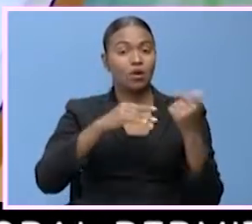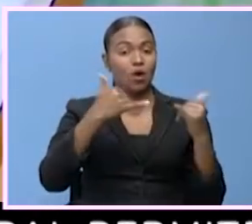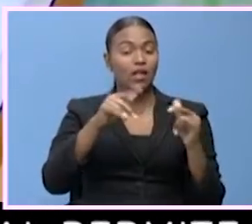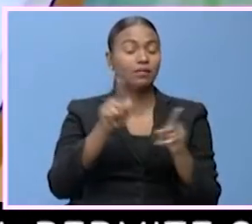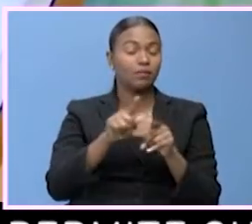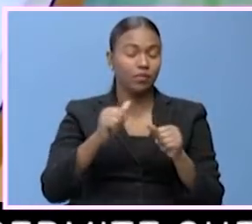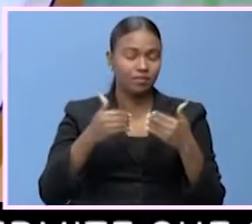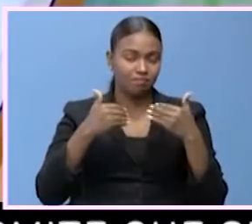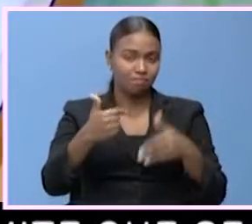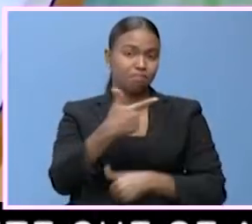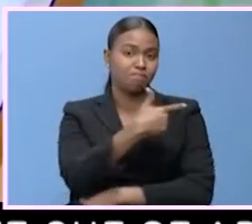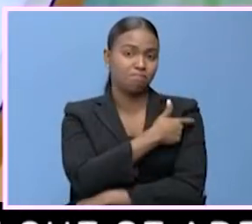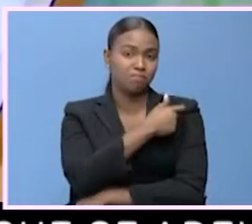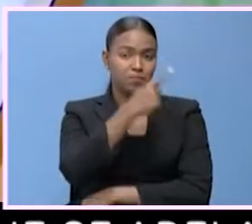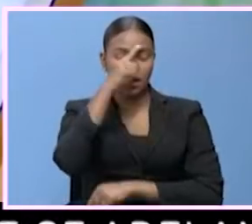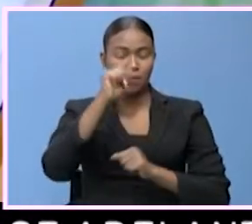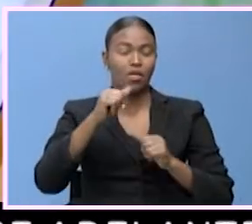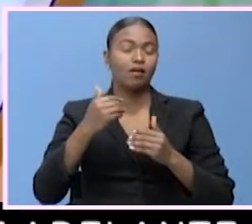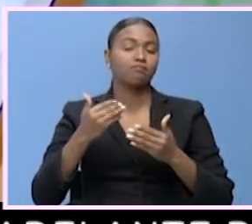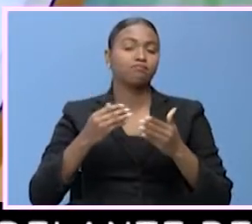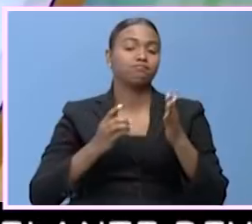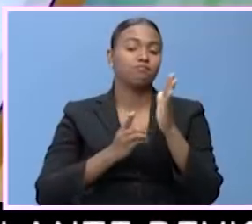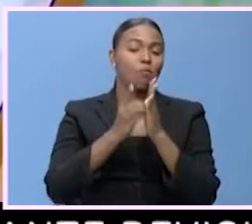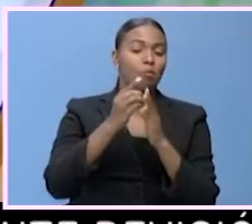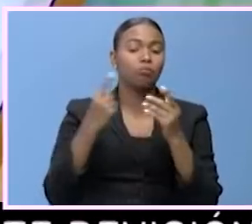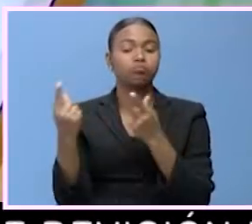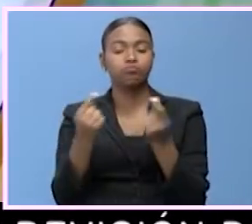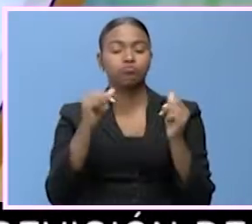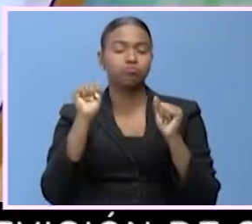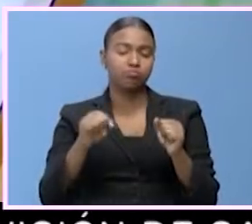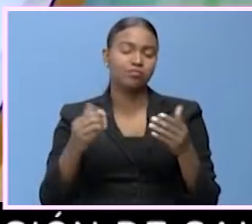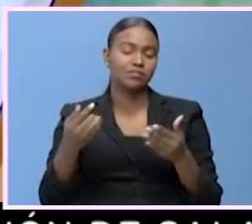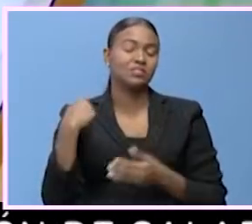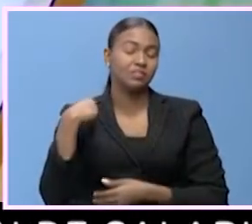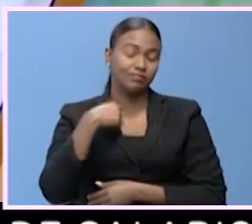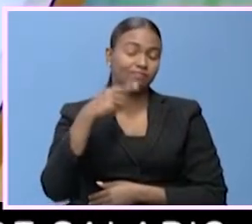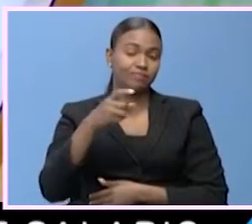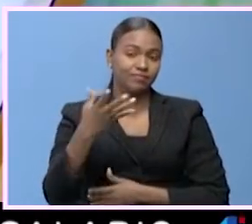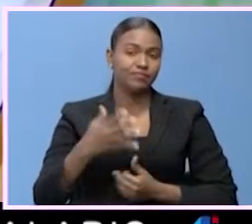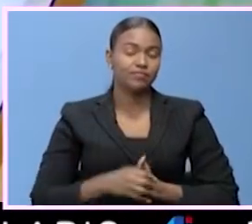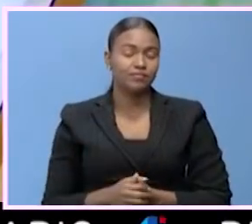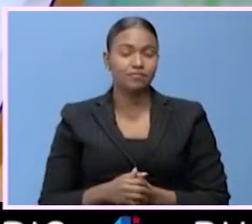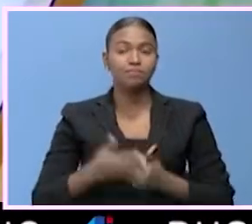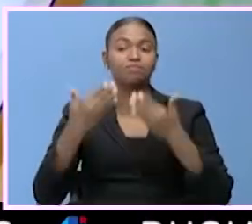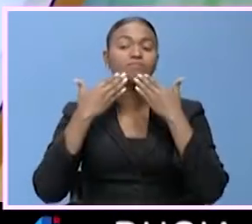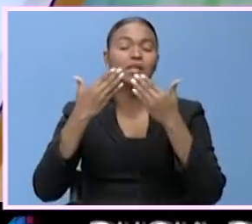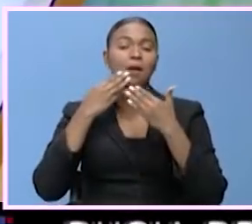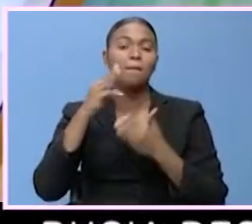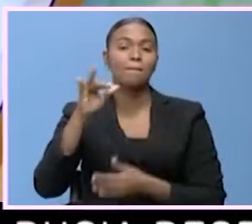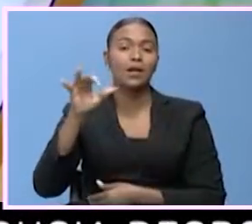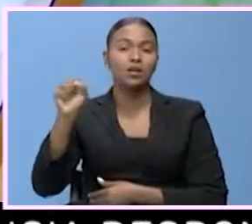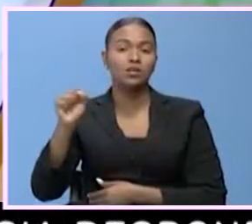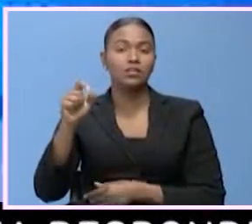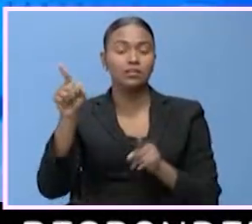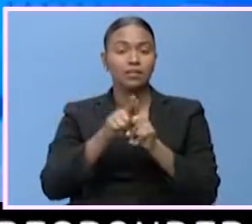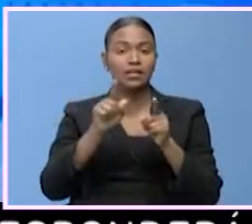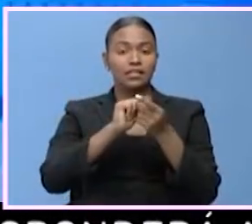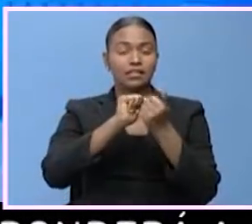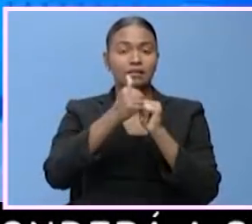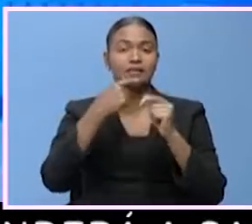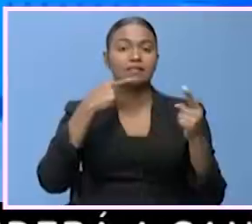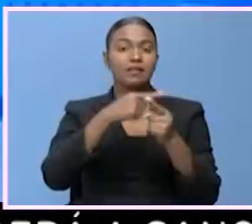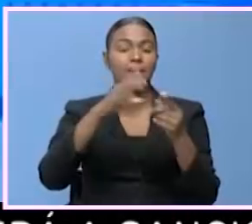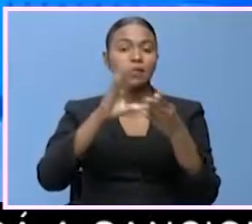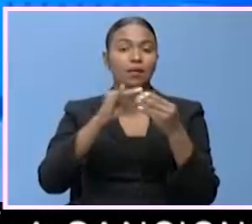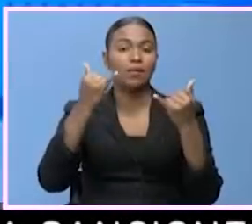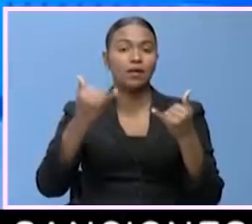puedan vacunarse en lo adelante para que sigan desarrollándose estas actividades que tanta falta nos hace. Como debe de ser. Gracias, Marcos Nibar. Señores de las deportivas,